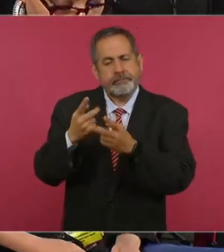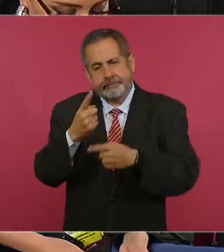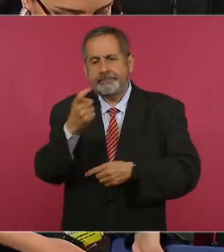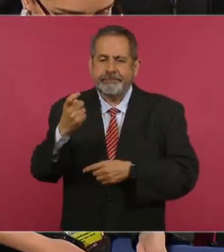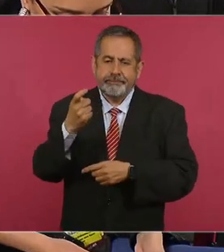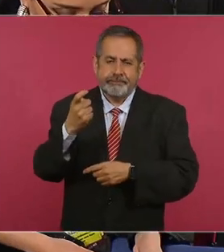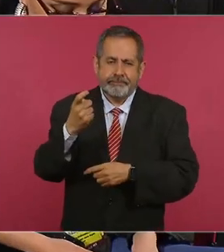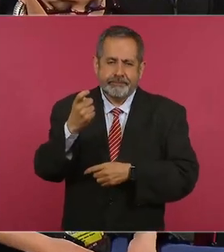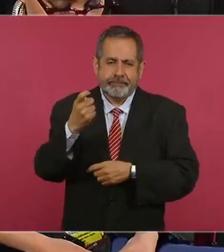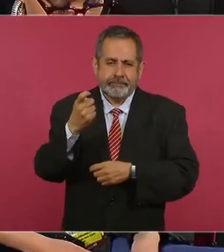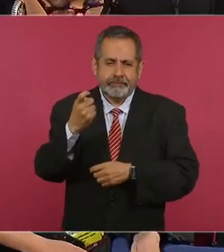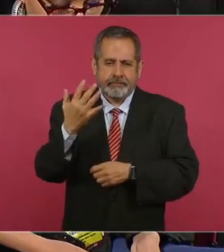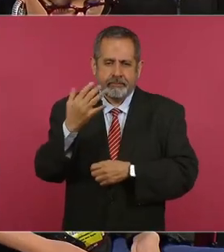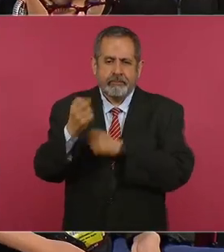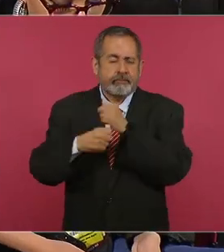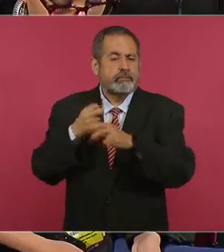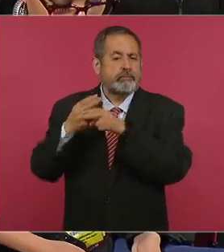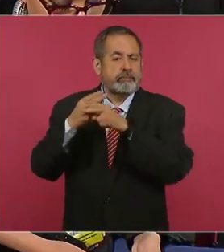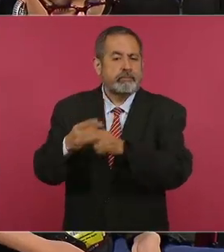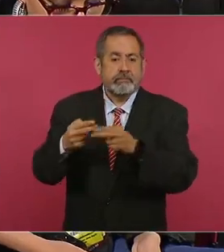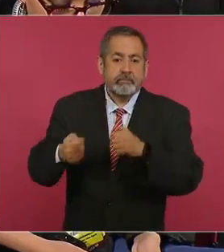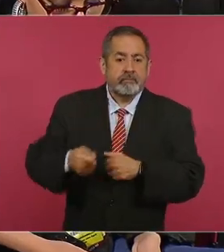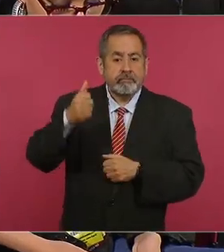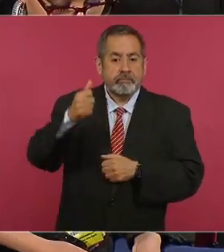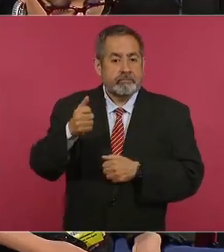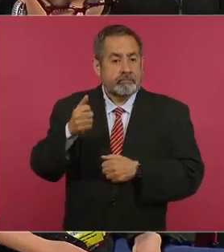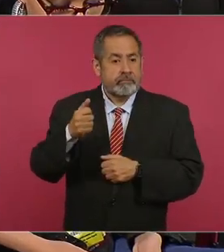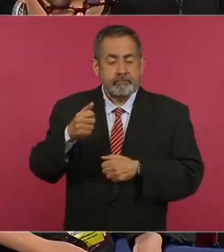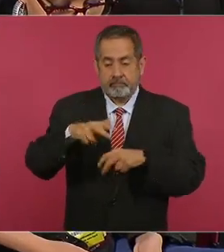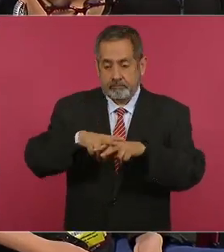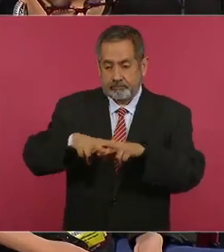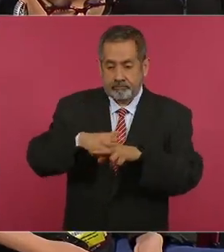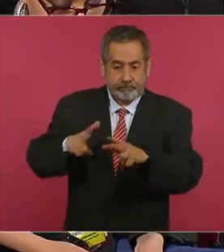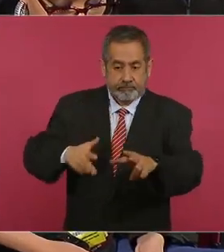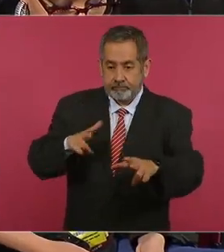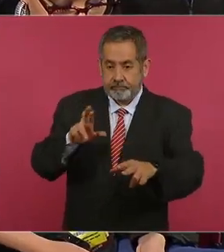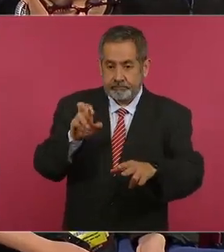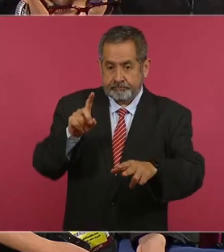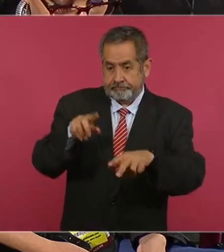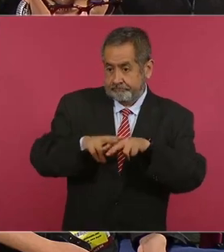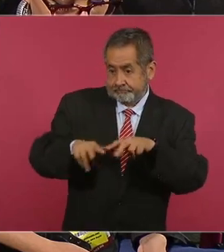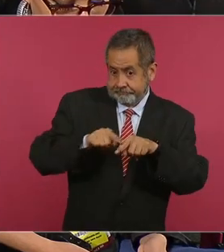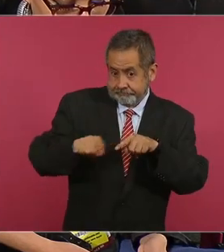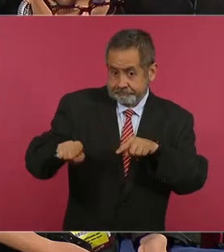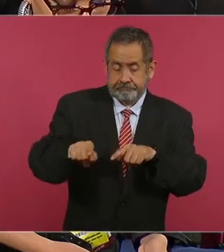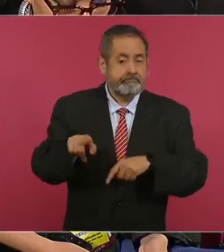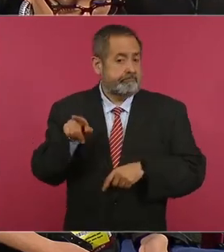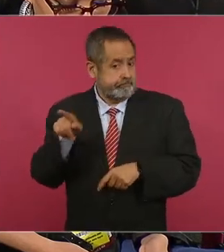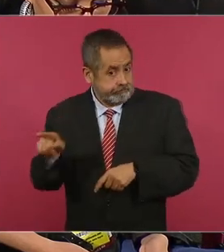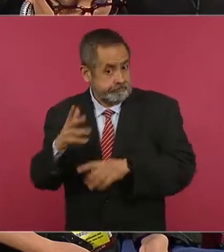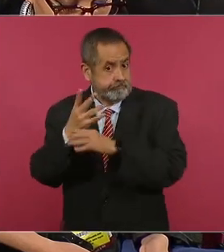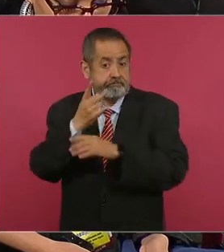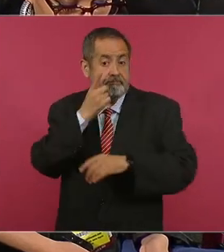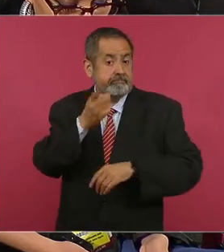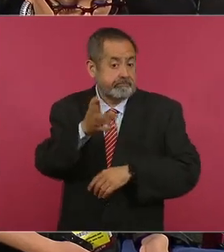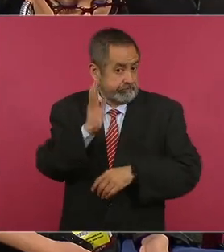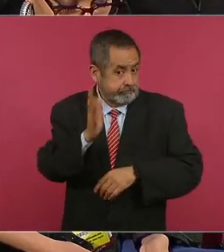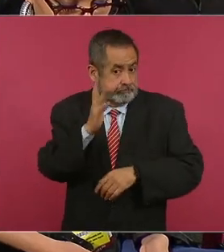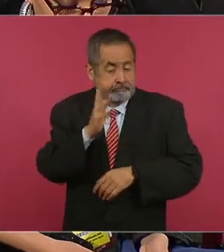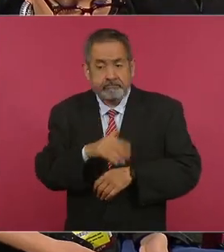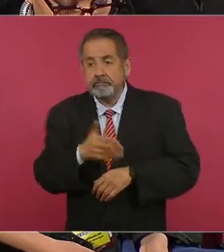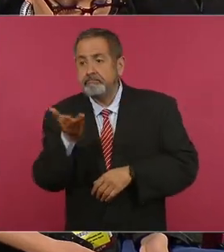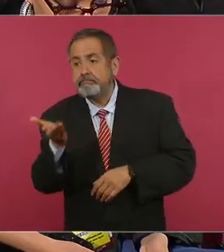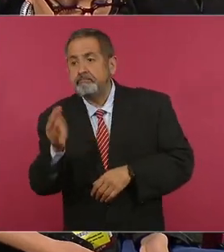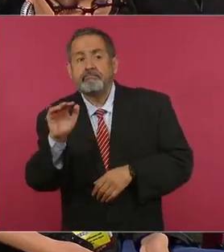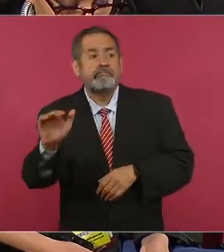150 aniversario de la red, de la primera red férrea. Él comentó que ya se está pidiendo a los